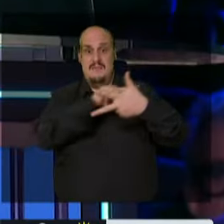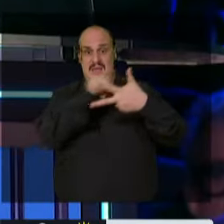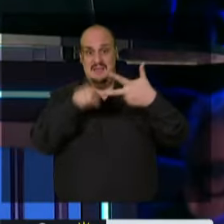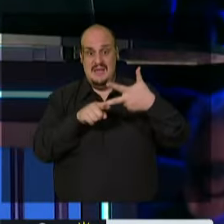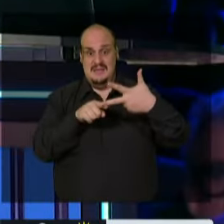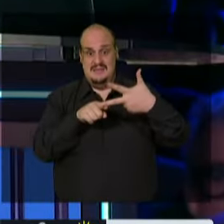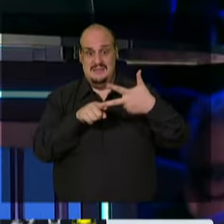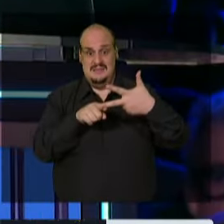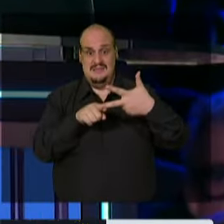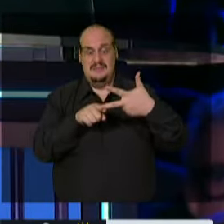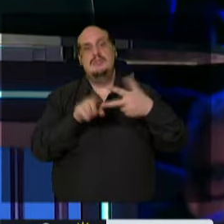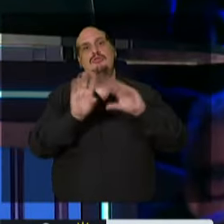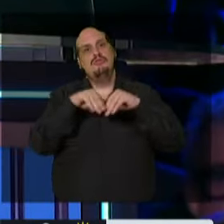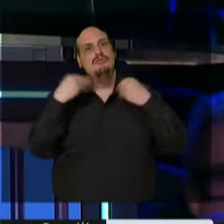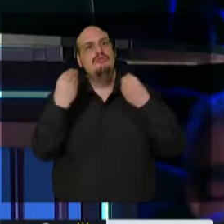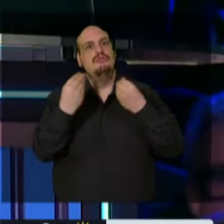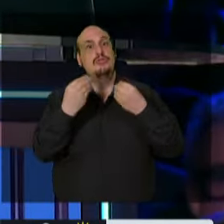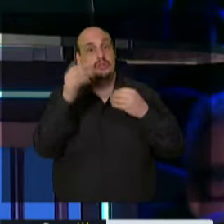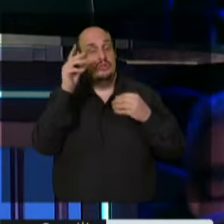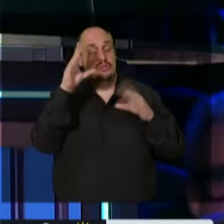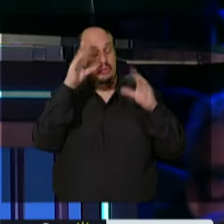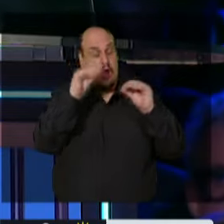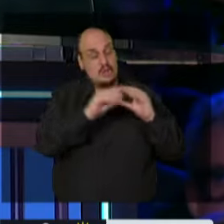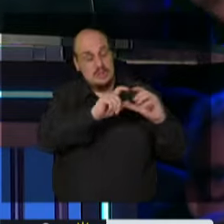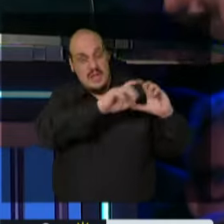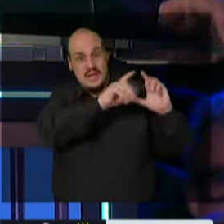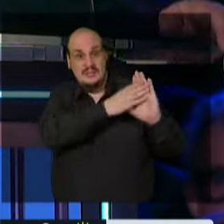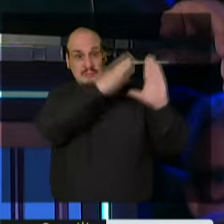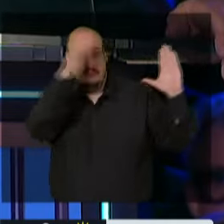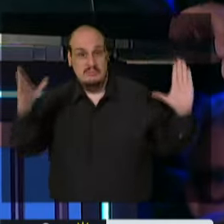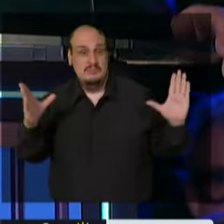y son por un total de toda la noche de los 3 bloques de 5 derechos a réplica.